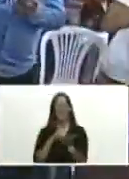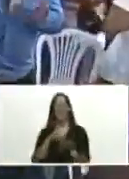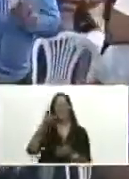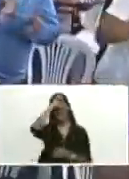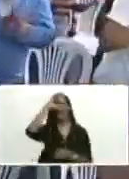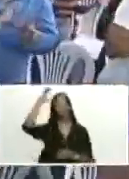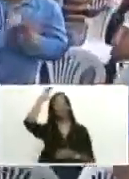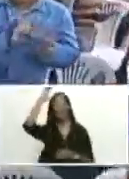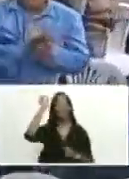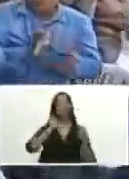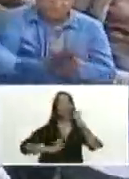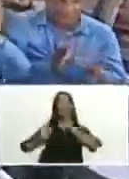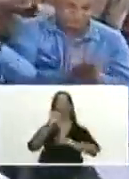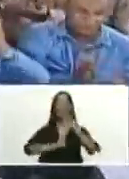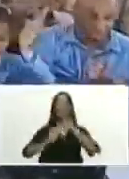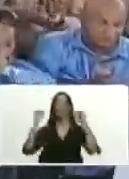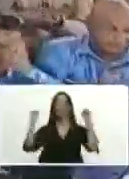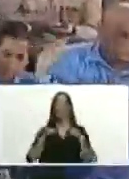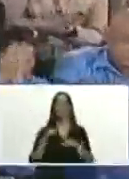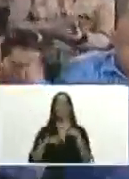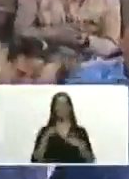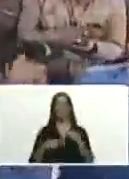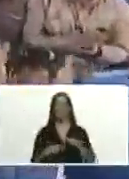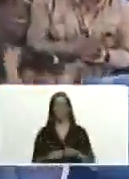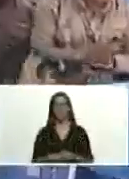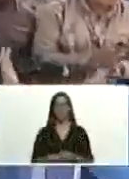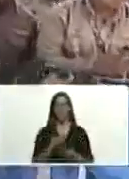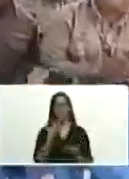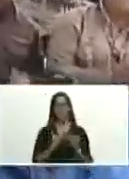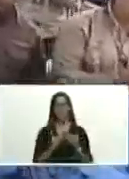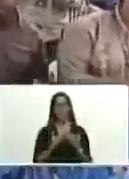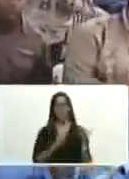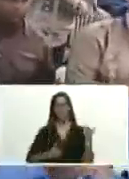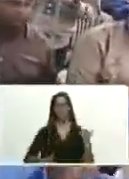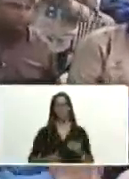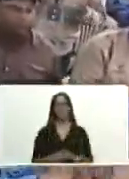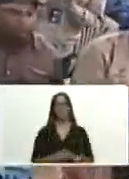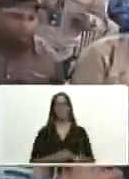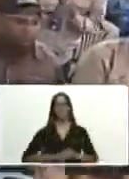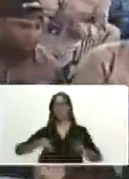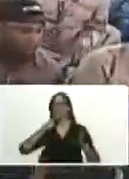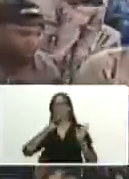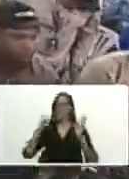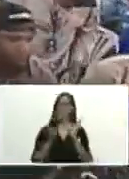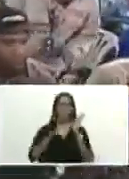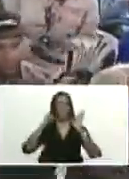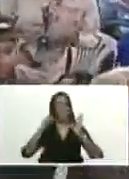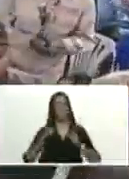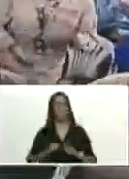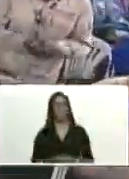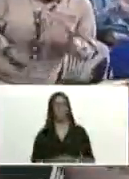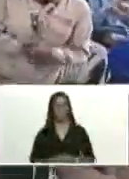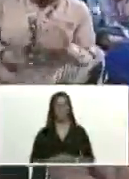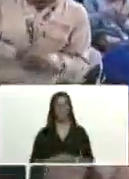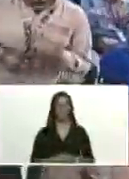de defender esta Revolución Gracias compañeros un placer